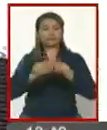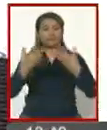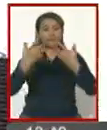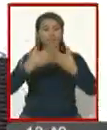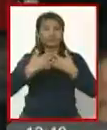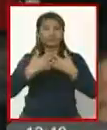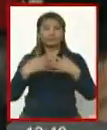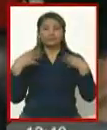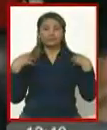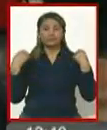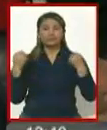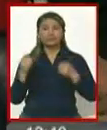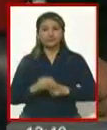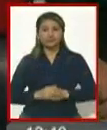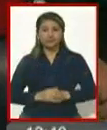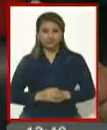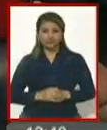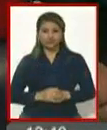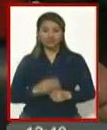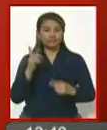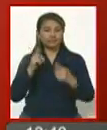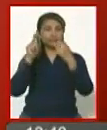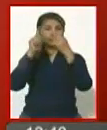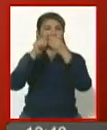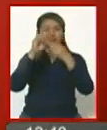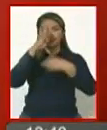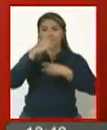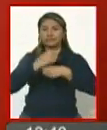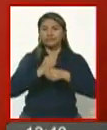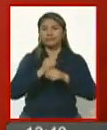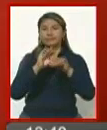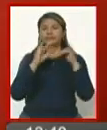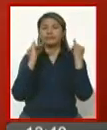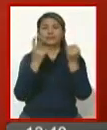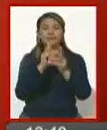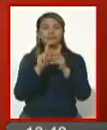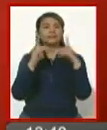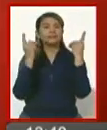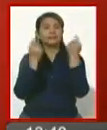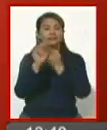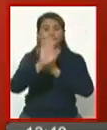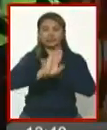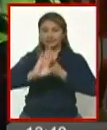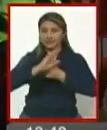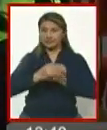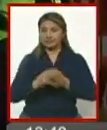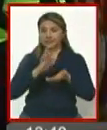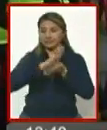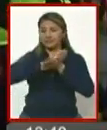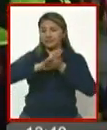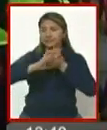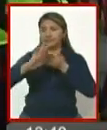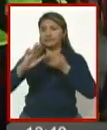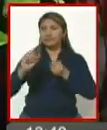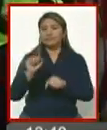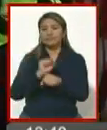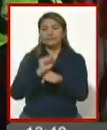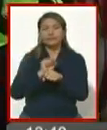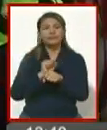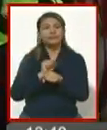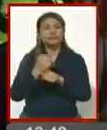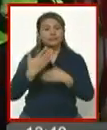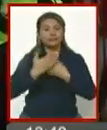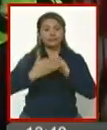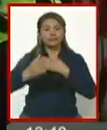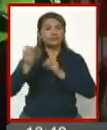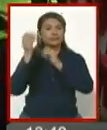ocupacional. Con el objetivo de la creación de un Instituto Departamental de Seguridad e Higiene Ocupacional, se llevó a